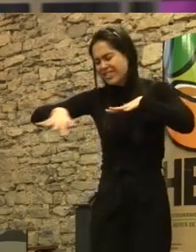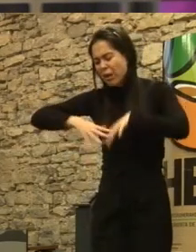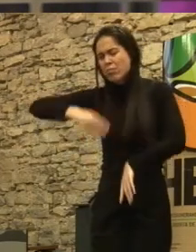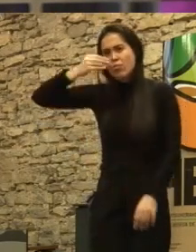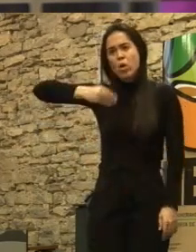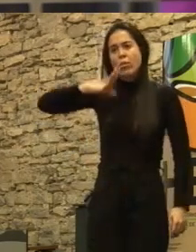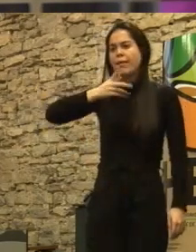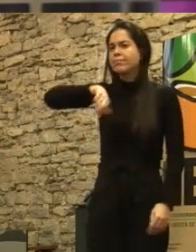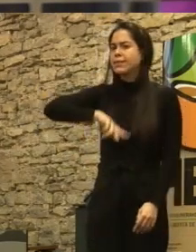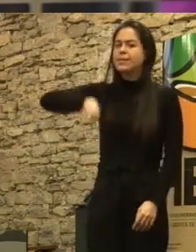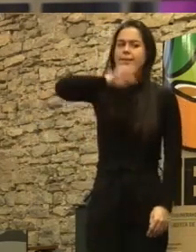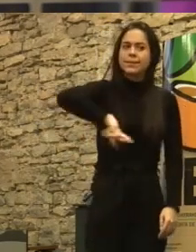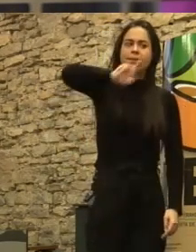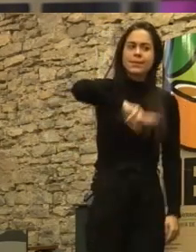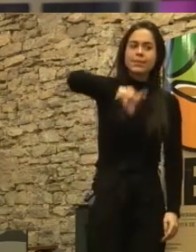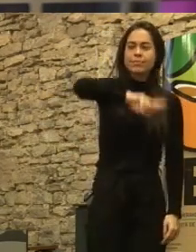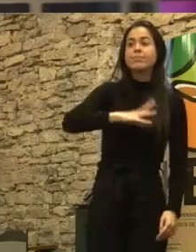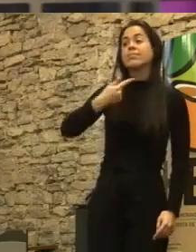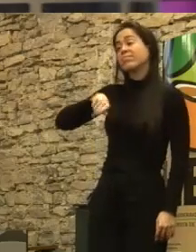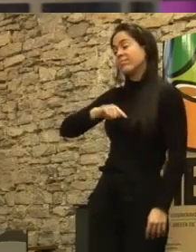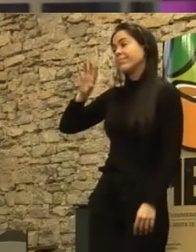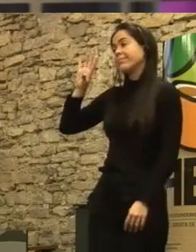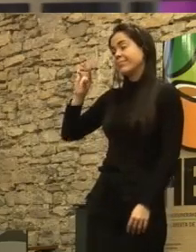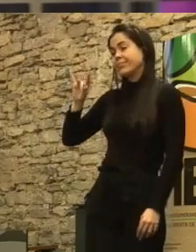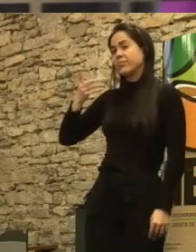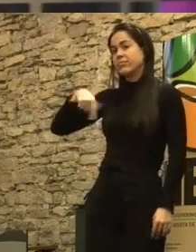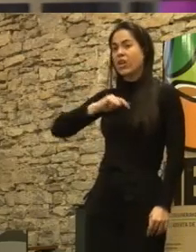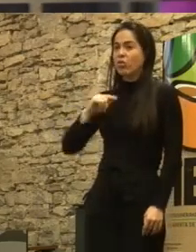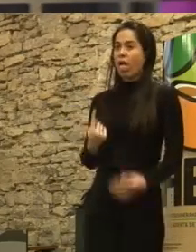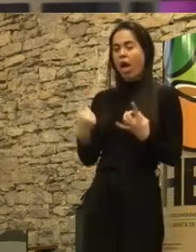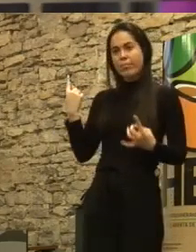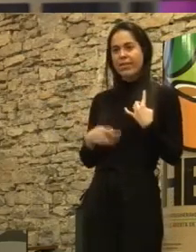nosotros ya con nuestra edad tenemos determinados chips que pueden ser de corte machista.